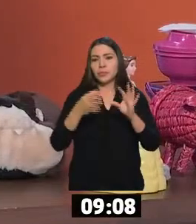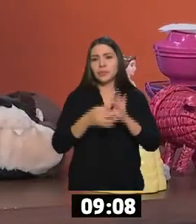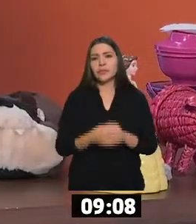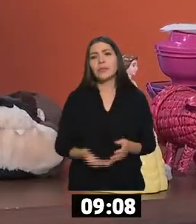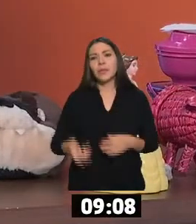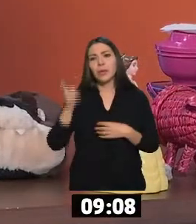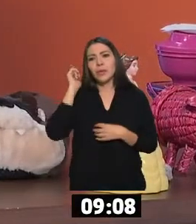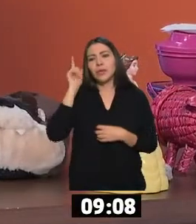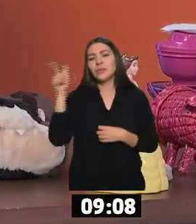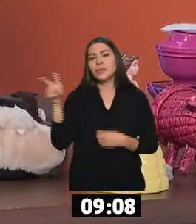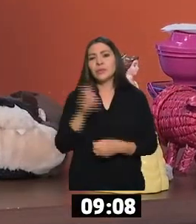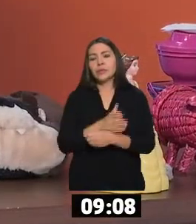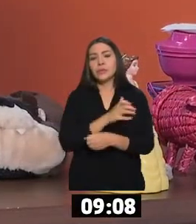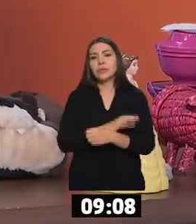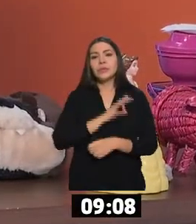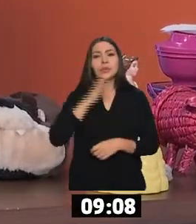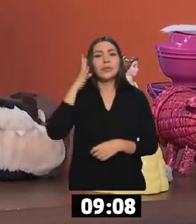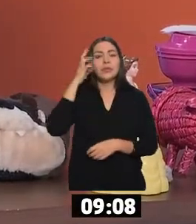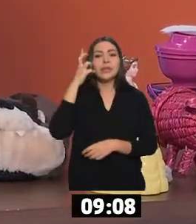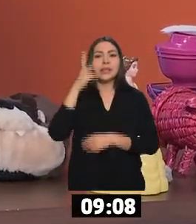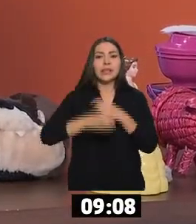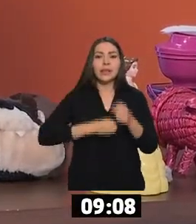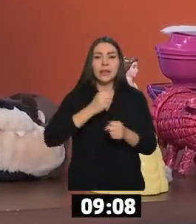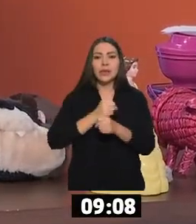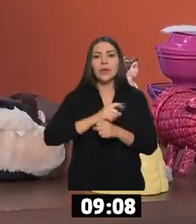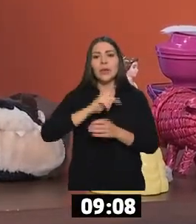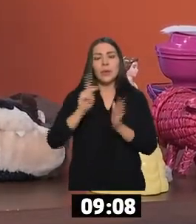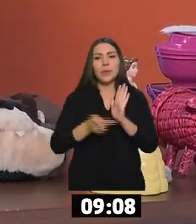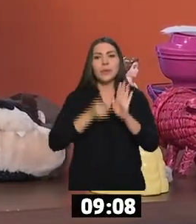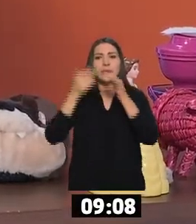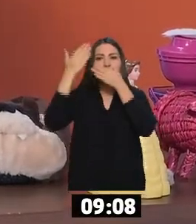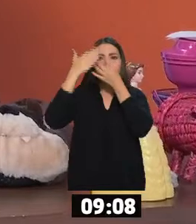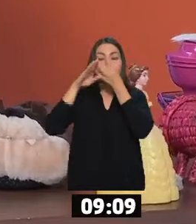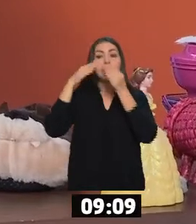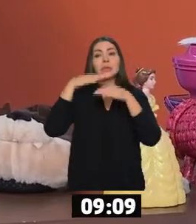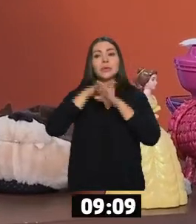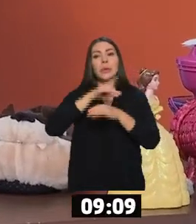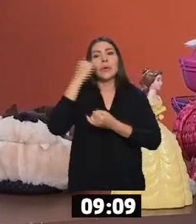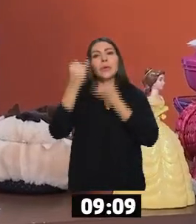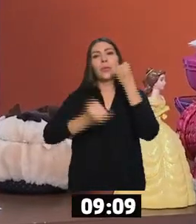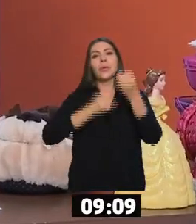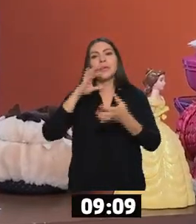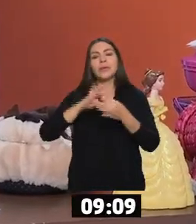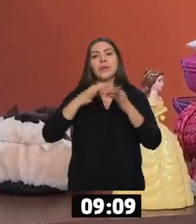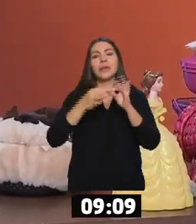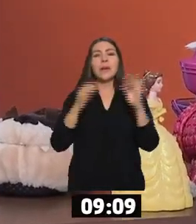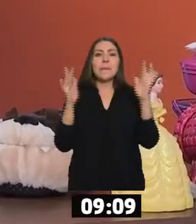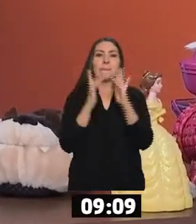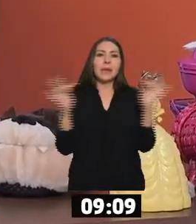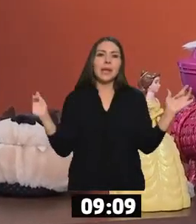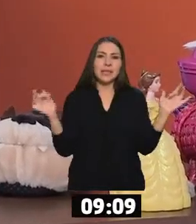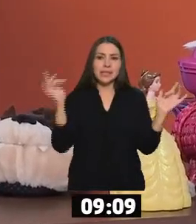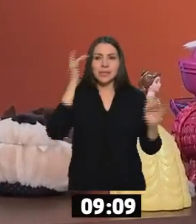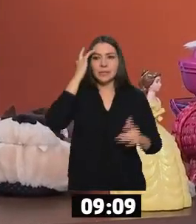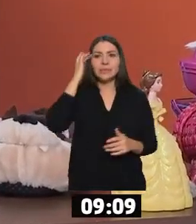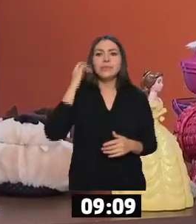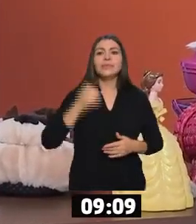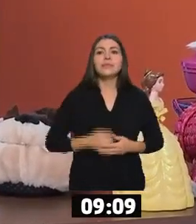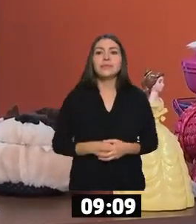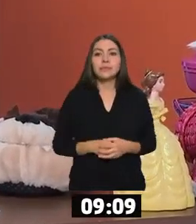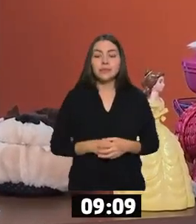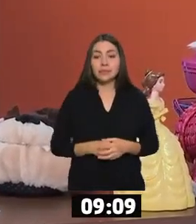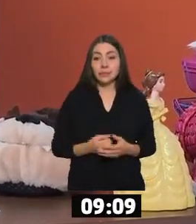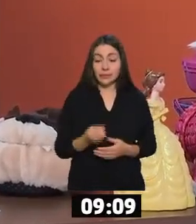este compañero en 3 años en la próxima justa olímpica en París. En París. En ¡Ah, 3, París! No